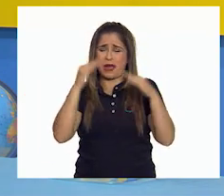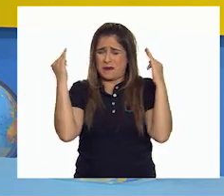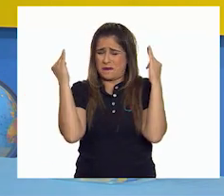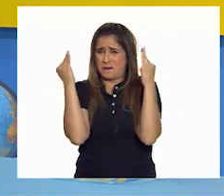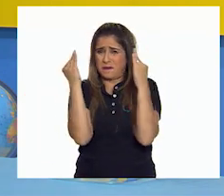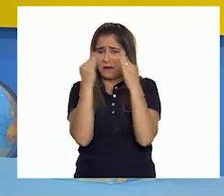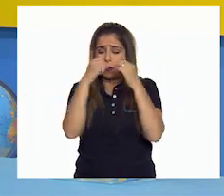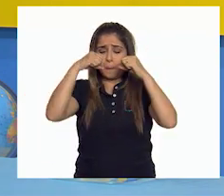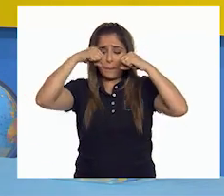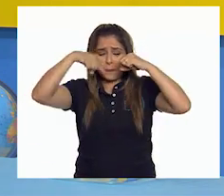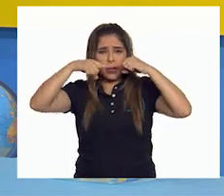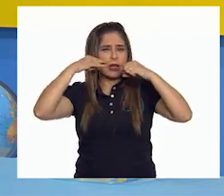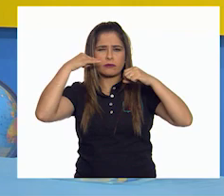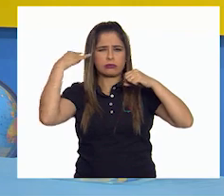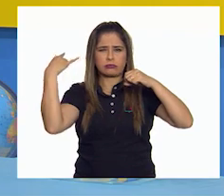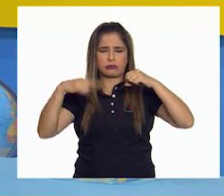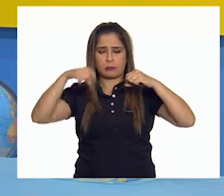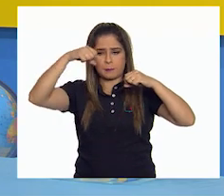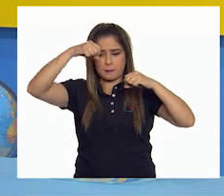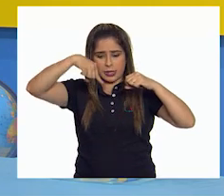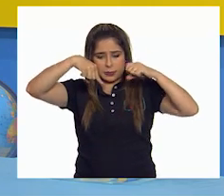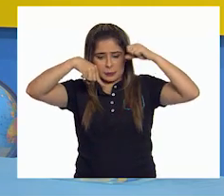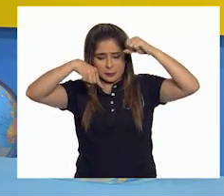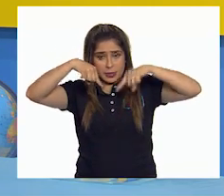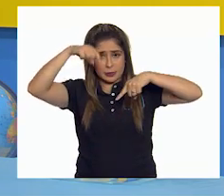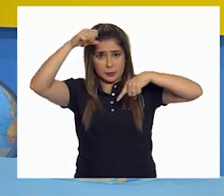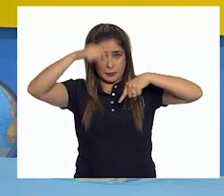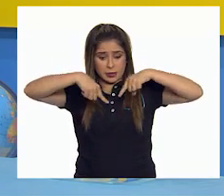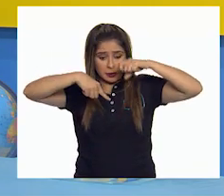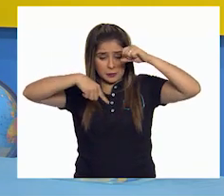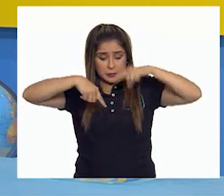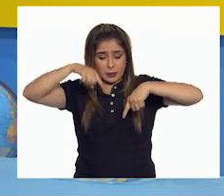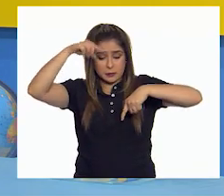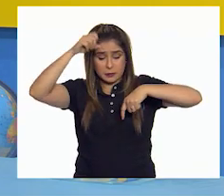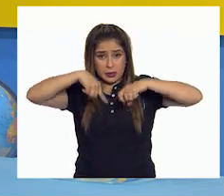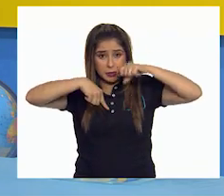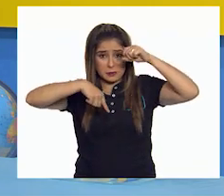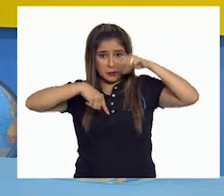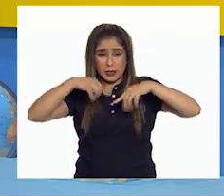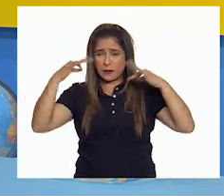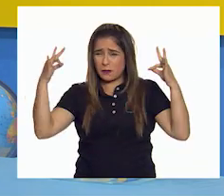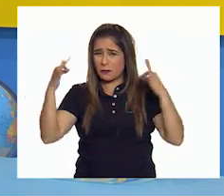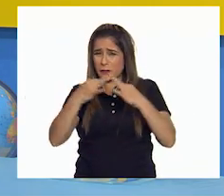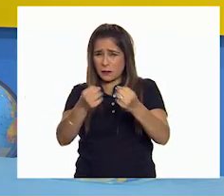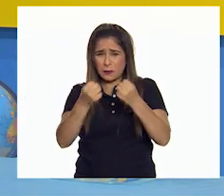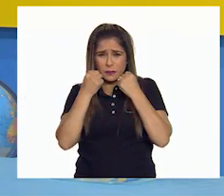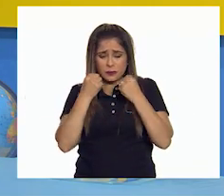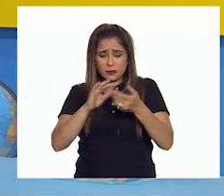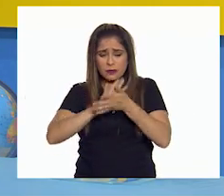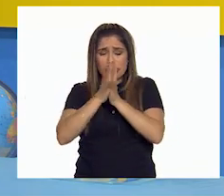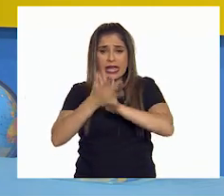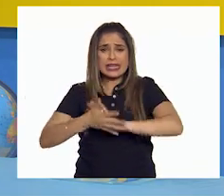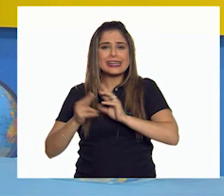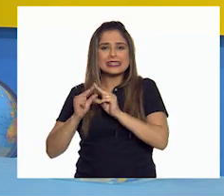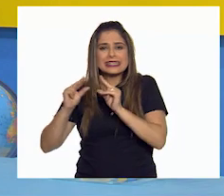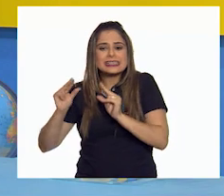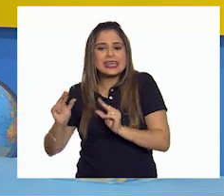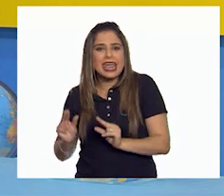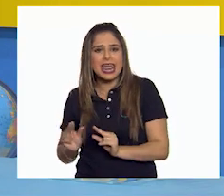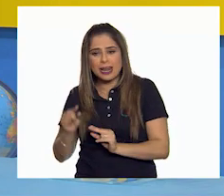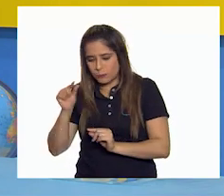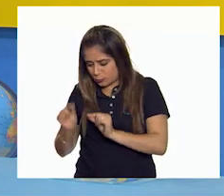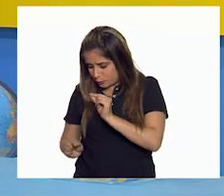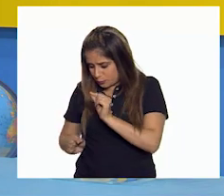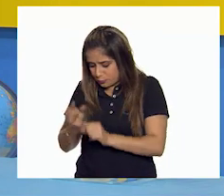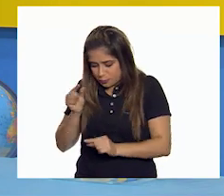pueden congelarse y formar cristales de hielo, también microscópicos y muy ligeros. Como para caer, como dato